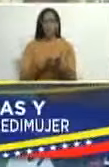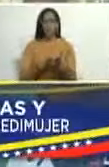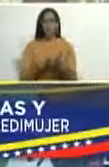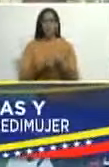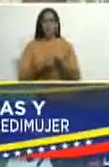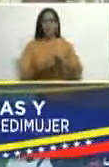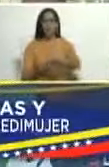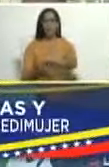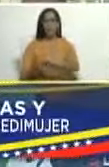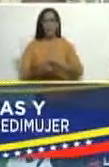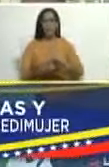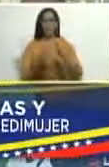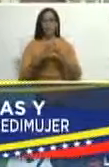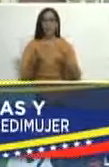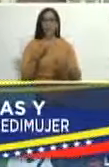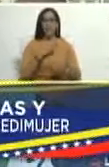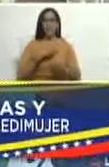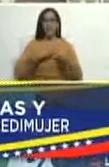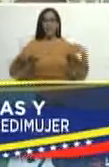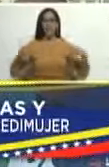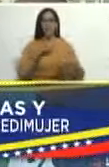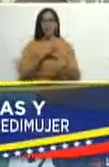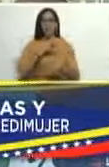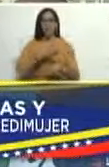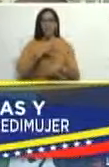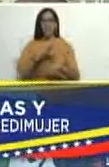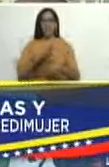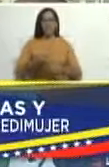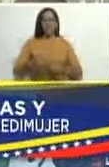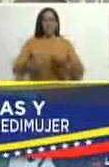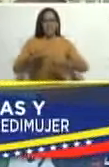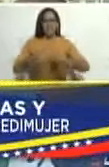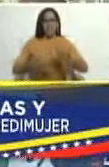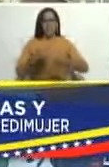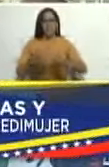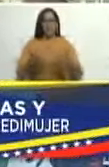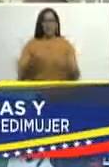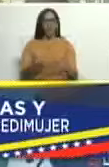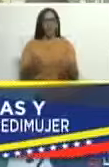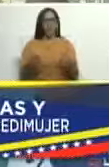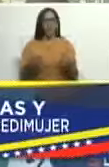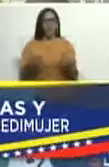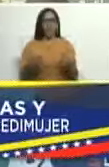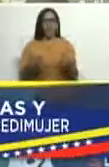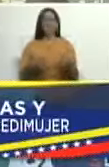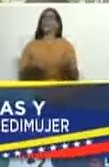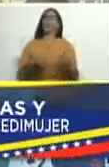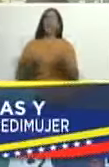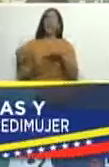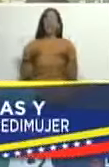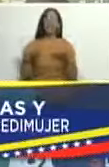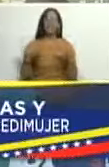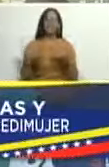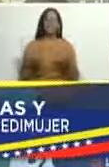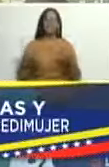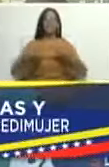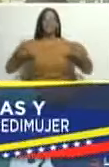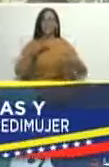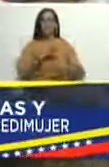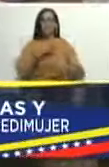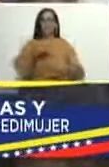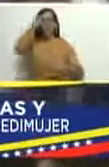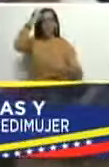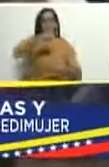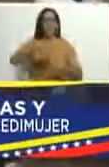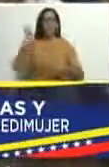redes sociales. Y así vamos a ganar la batalla de las redes sociales para el pueblo de